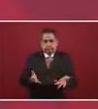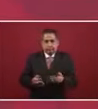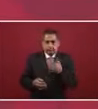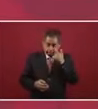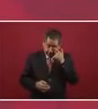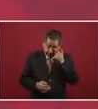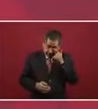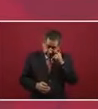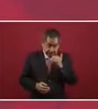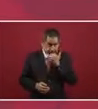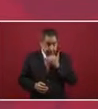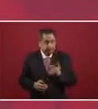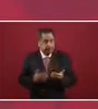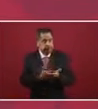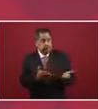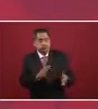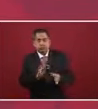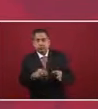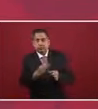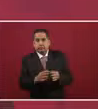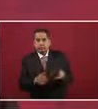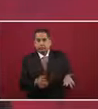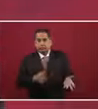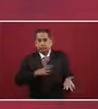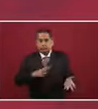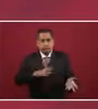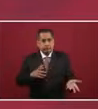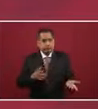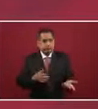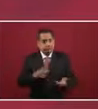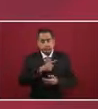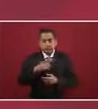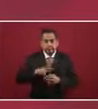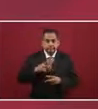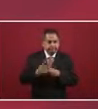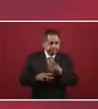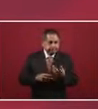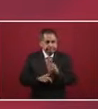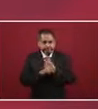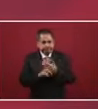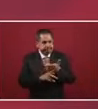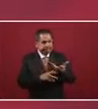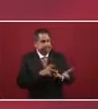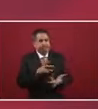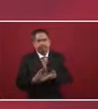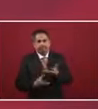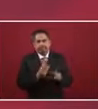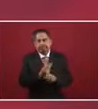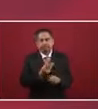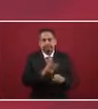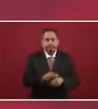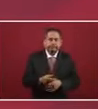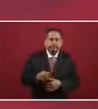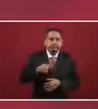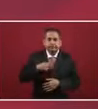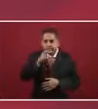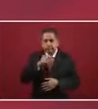y ya tenemos que resolver el problema. Ni modo de